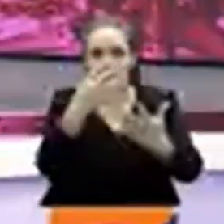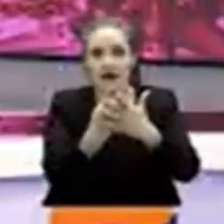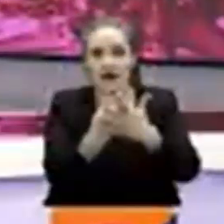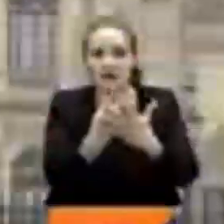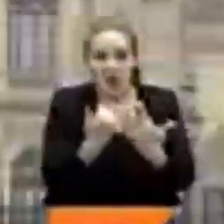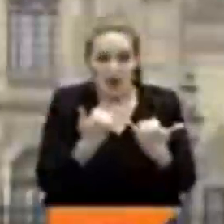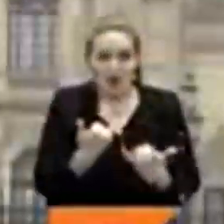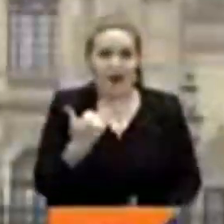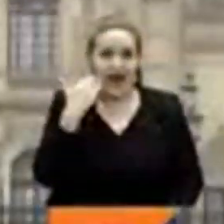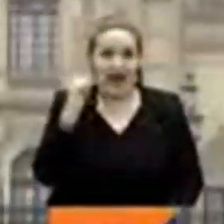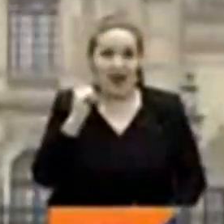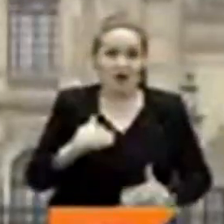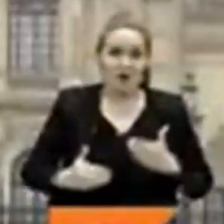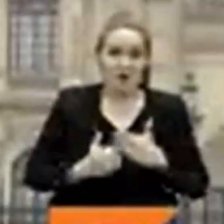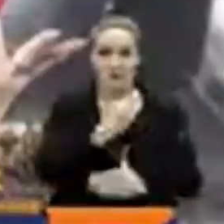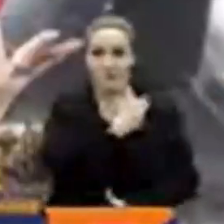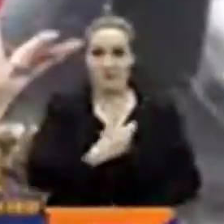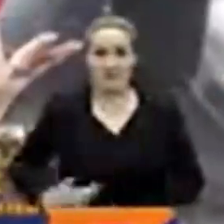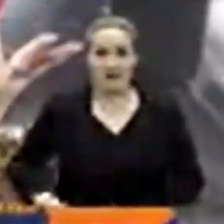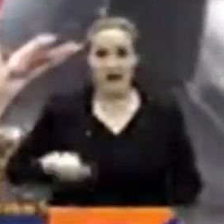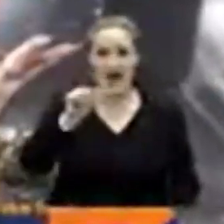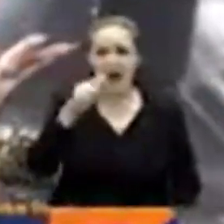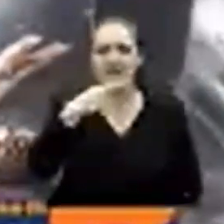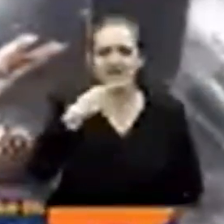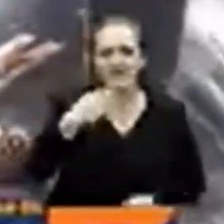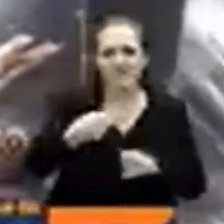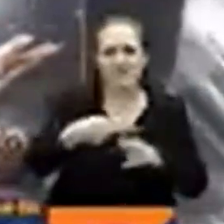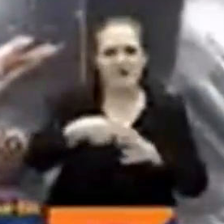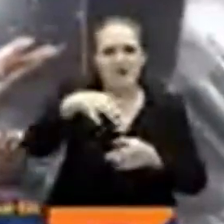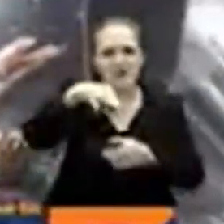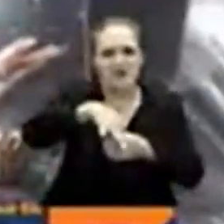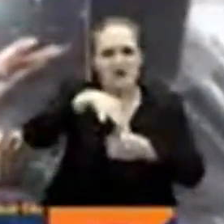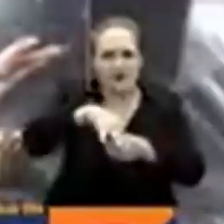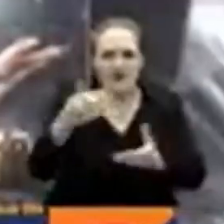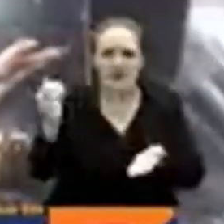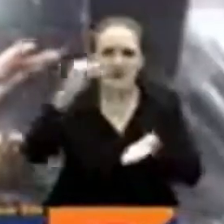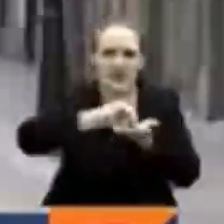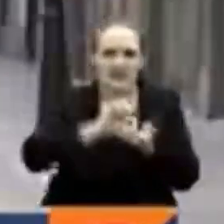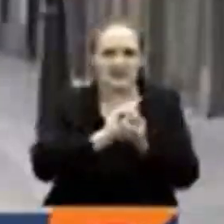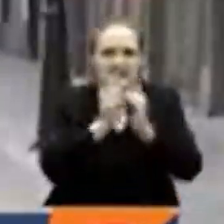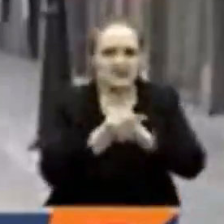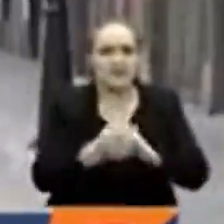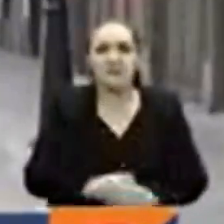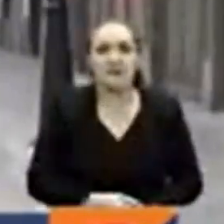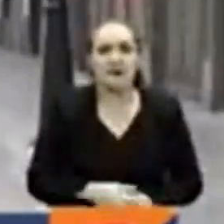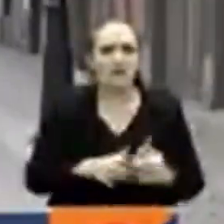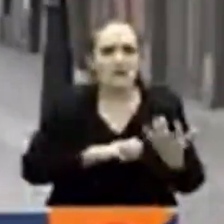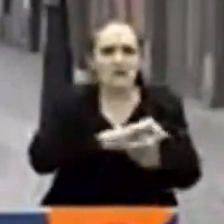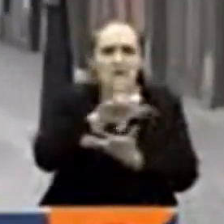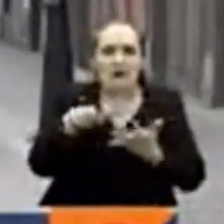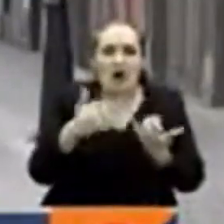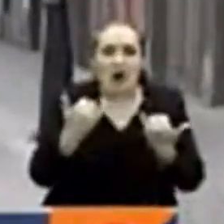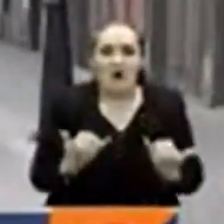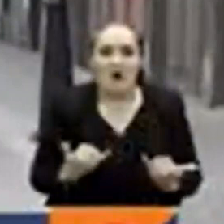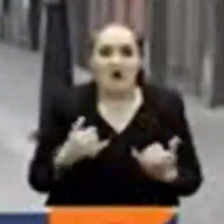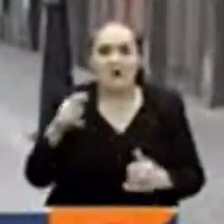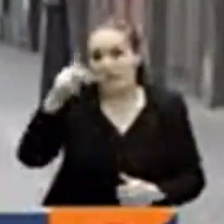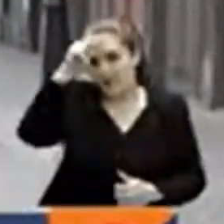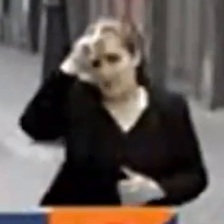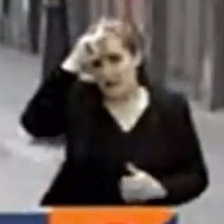anticipadas. La incertidumbre reina en Perú tras uno de los días más turbulentos de su historia reciente. Así lucían las calles de la capital,